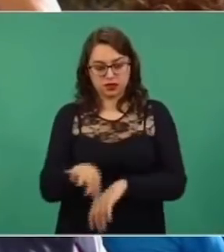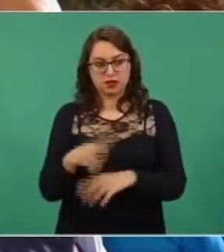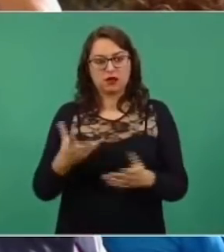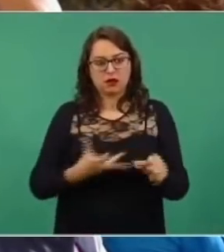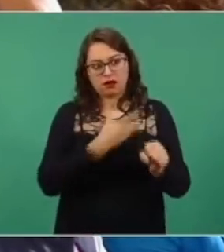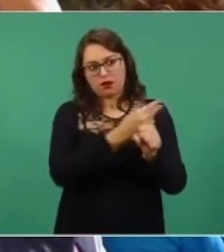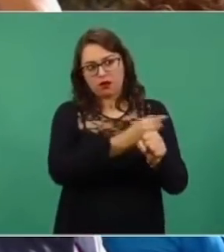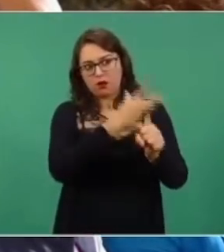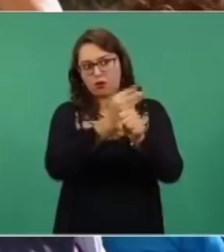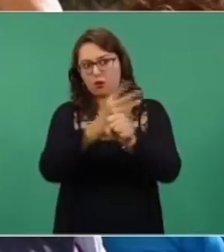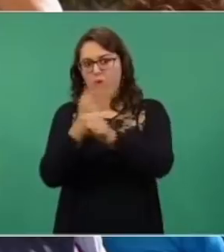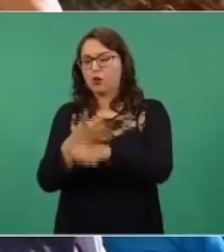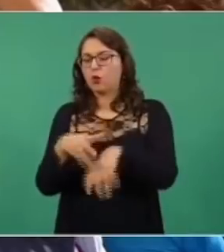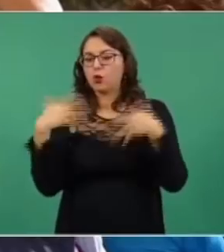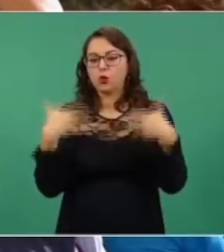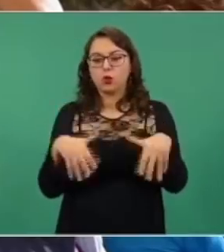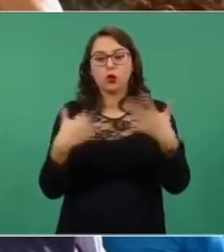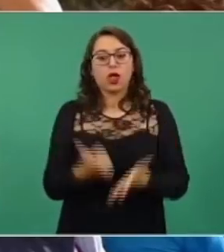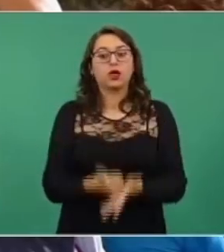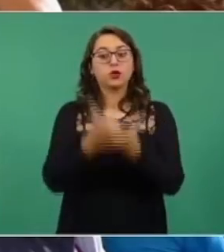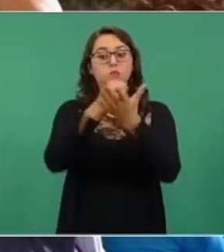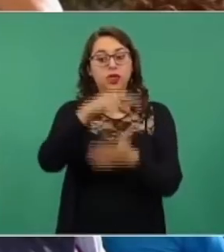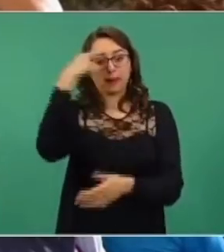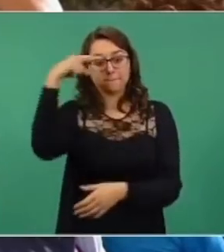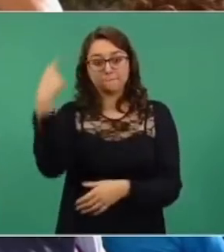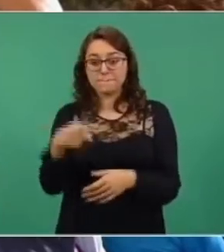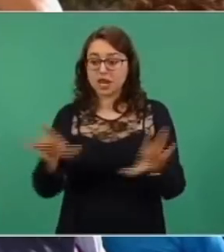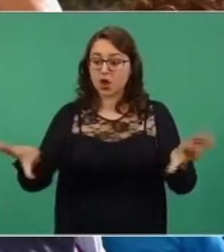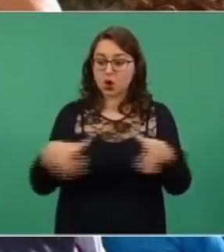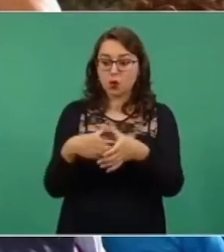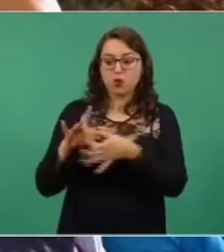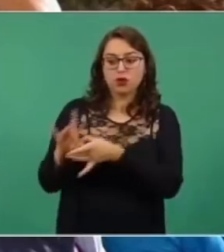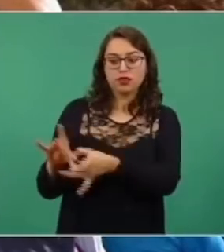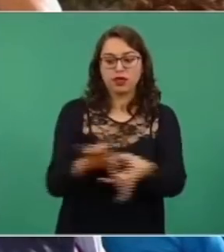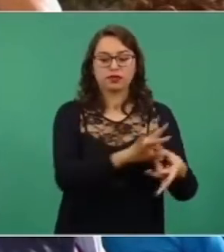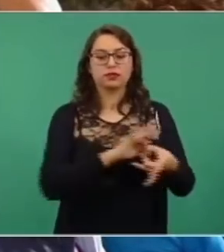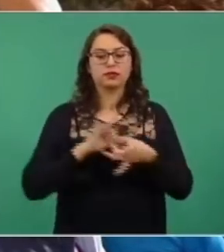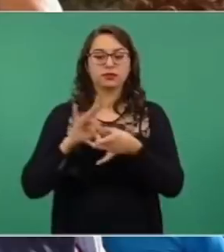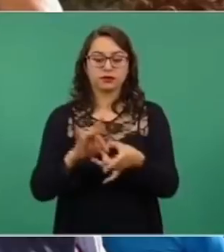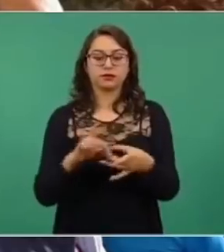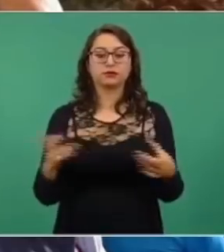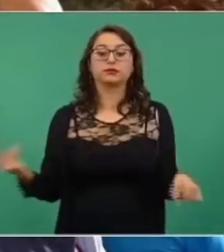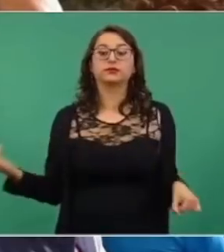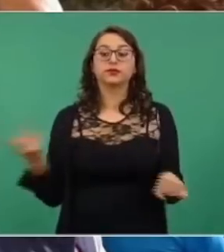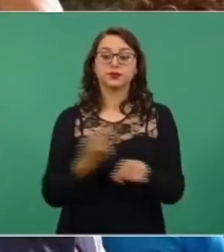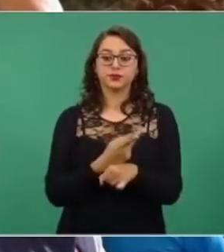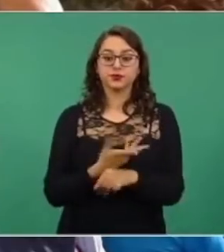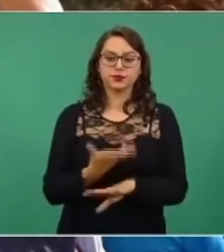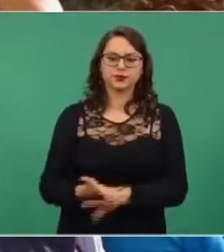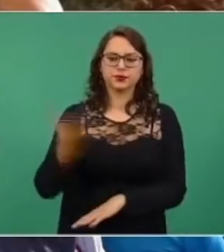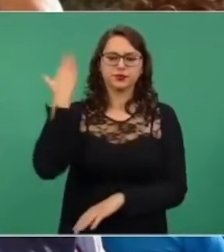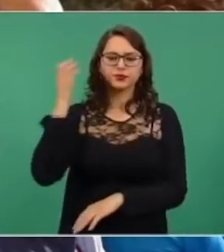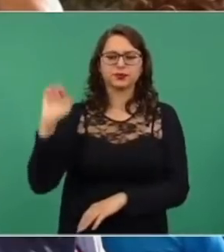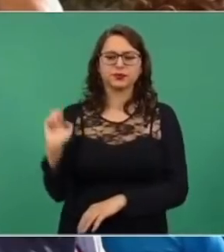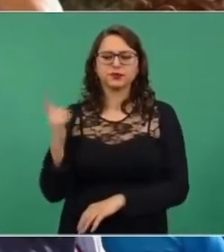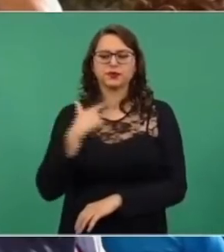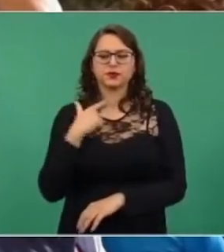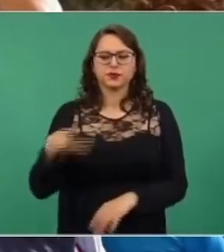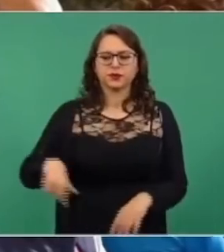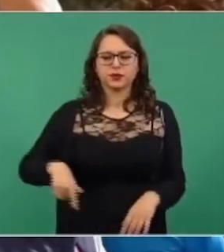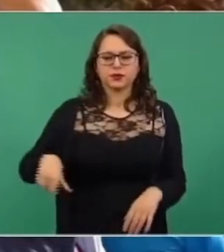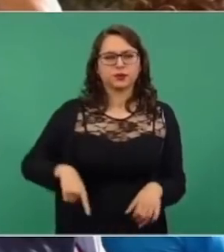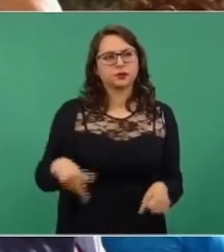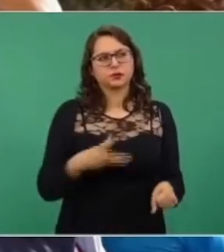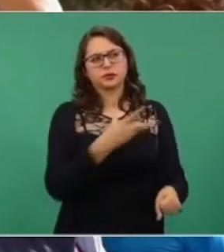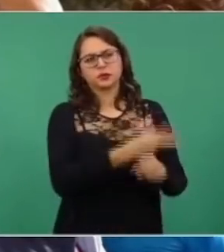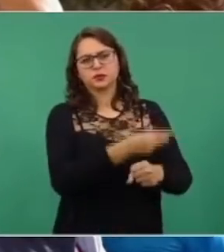que se habían hecho en otros gobiernos, donde pues terminaban siendo elefantes blancos. Aquí se ha procurado,